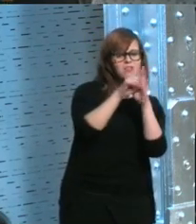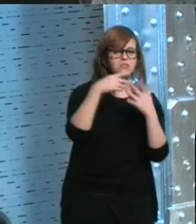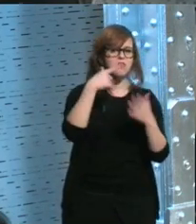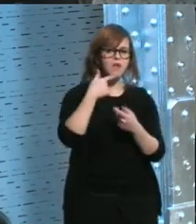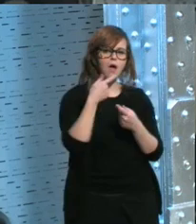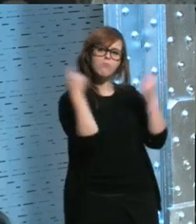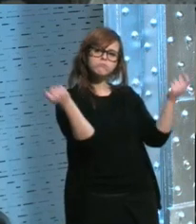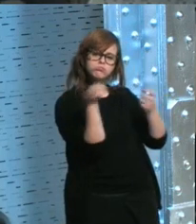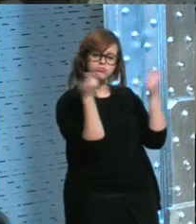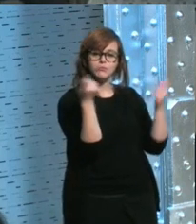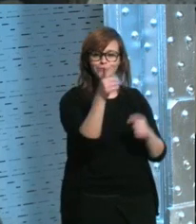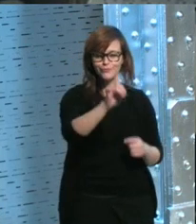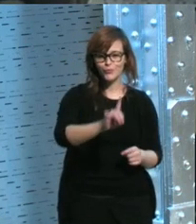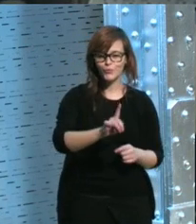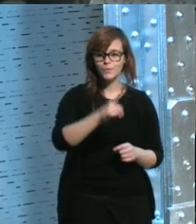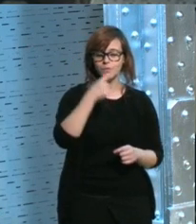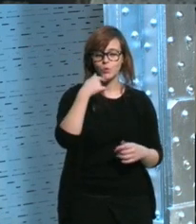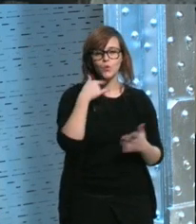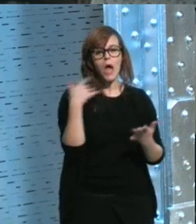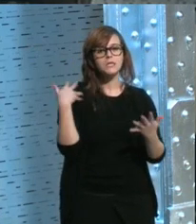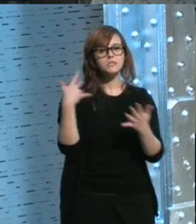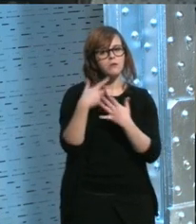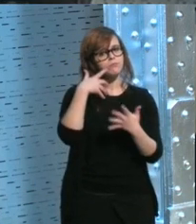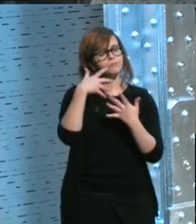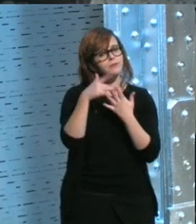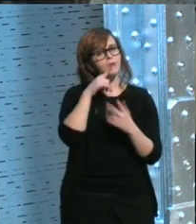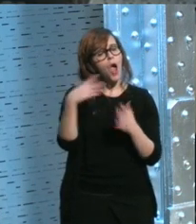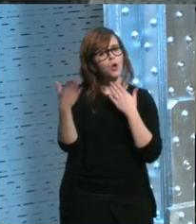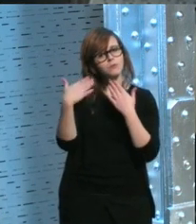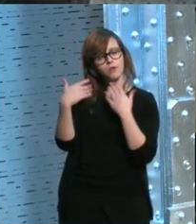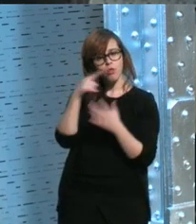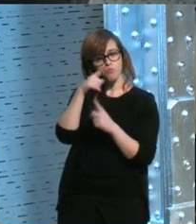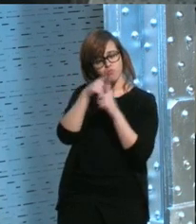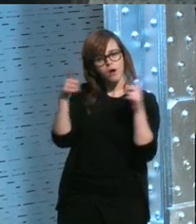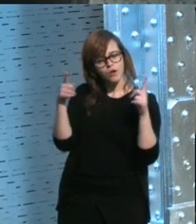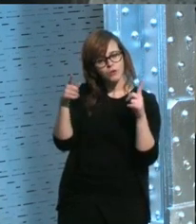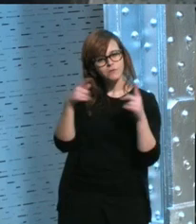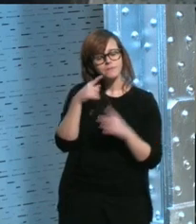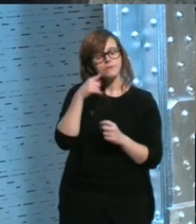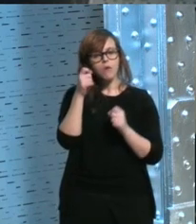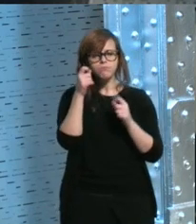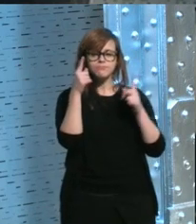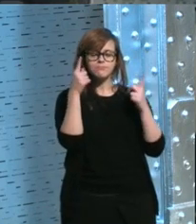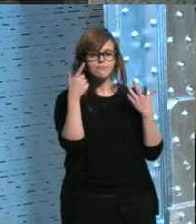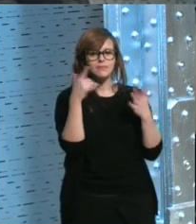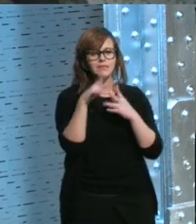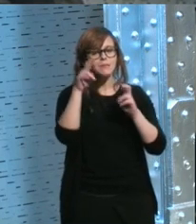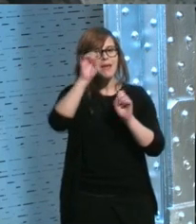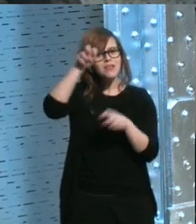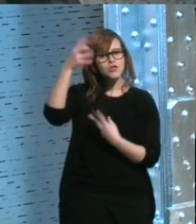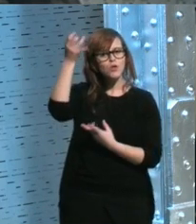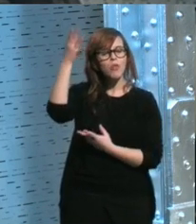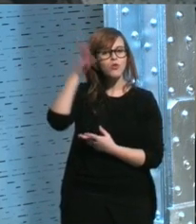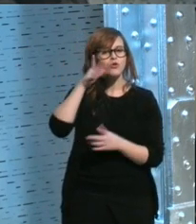etcétera, ¿no? A mí lo que me ha resultado en varias conversaciones que hemos tenido en este año es esta idea de una innovación, entre